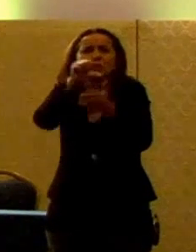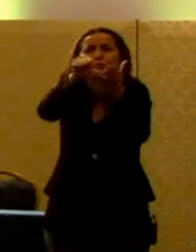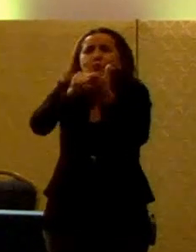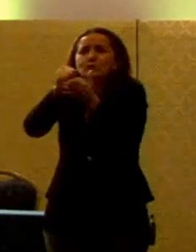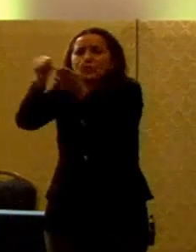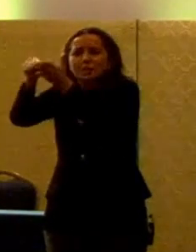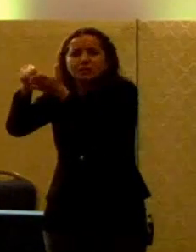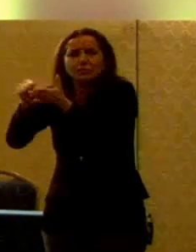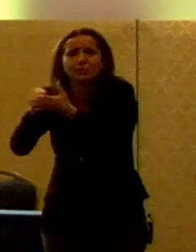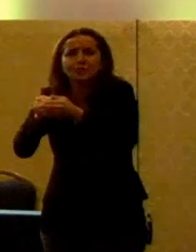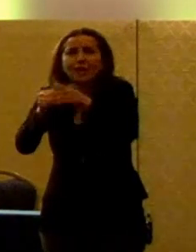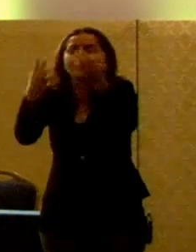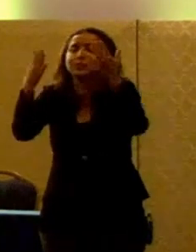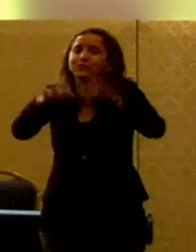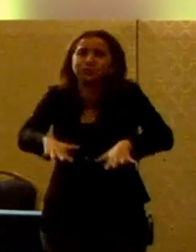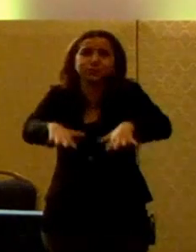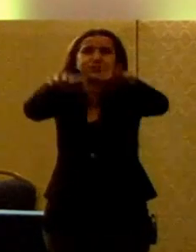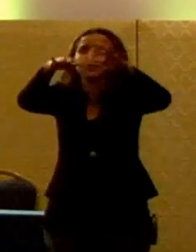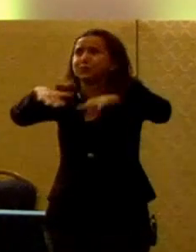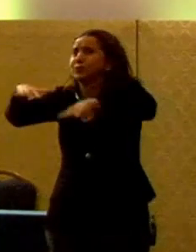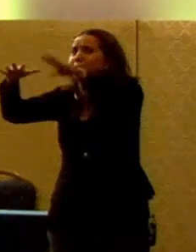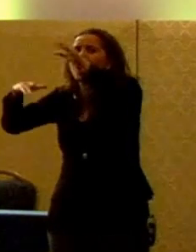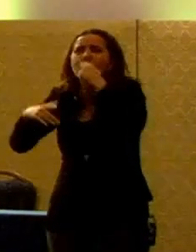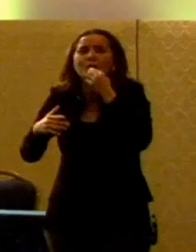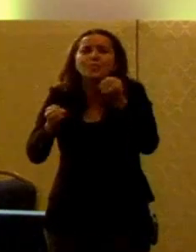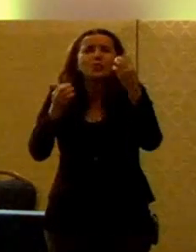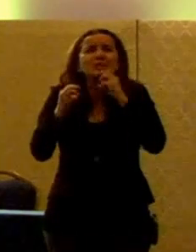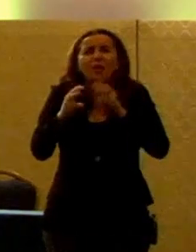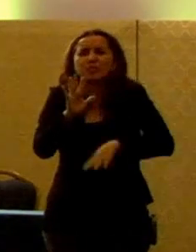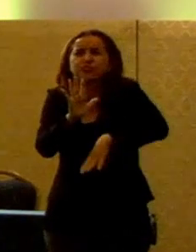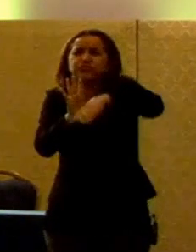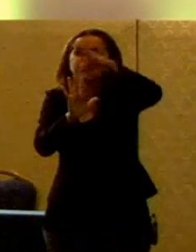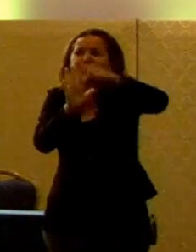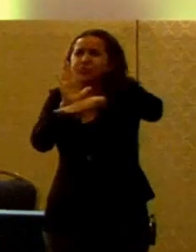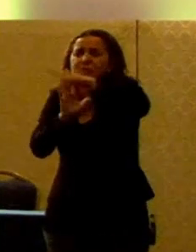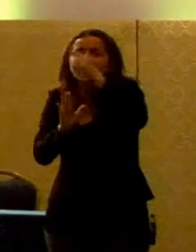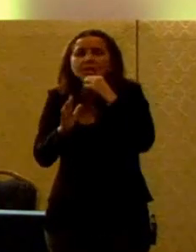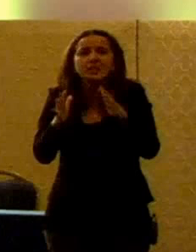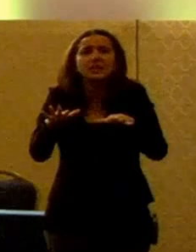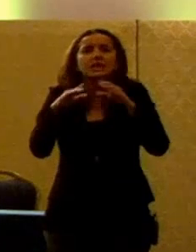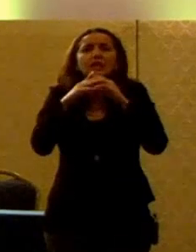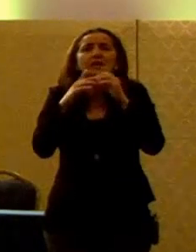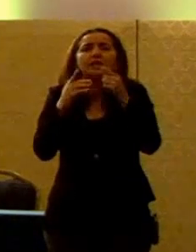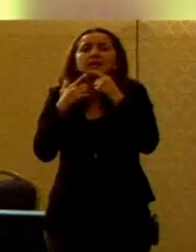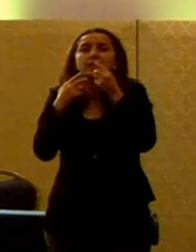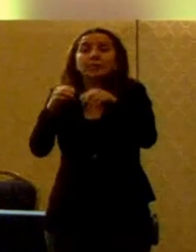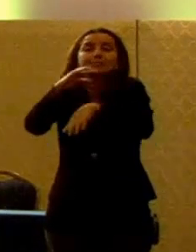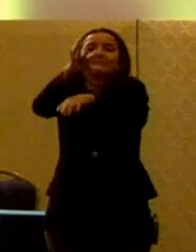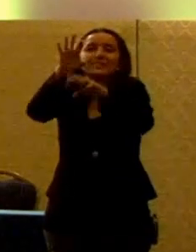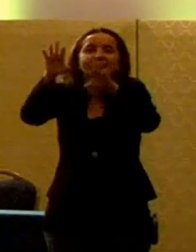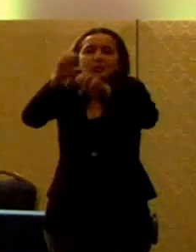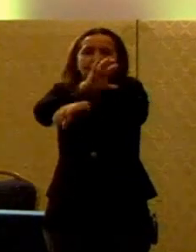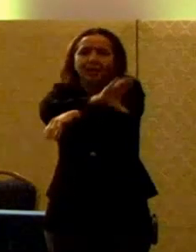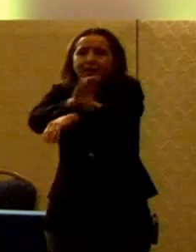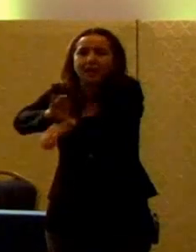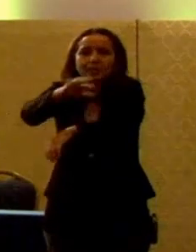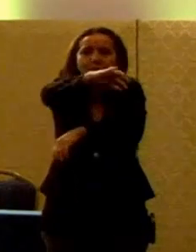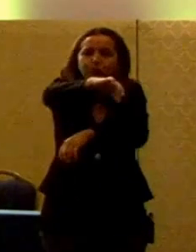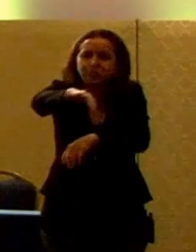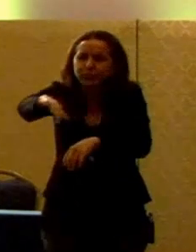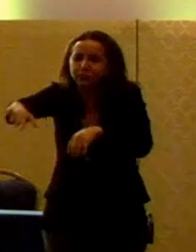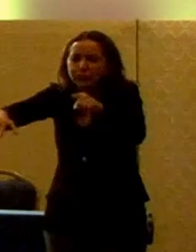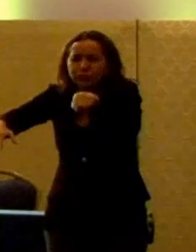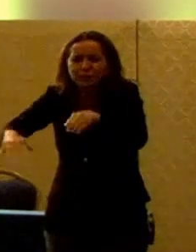manera significativa, localidades. Algo muy importante para nosotros es la parte agrícola, pasó al menos la afectación a la